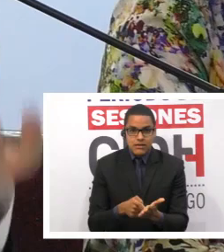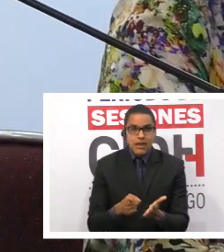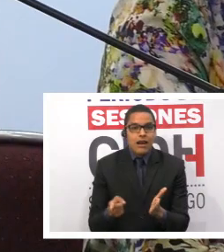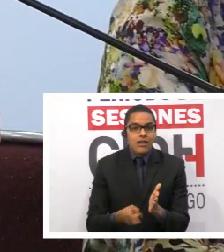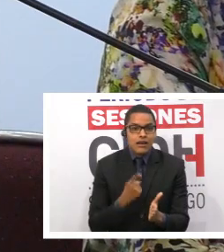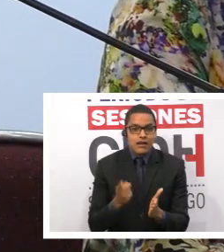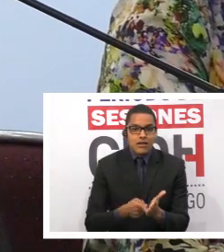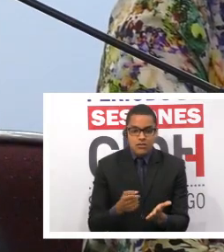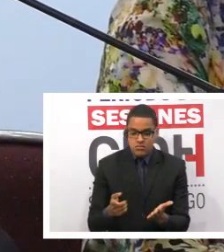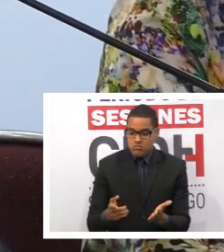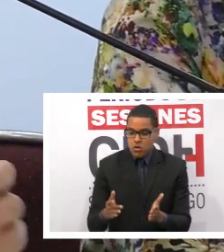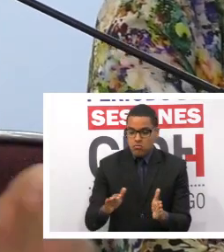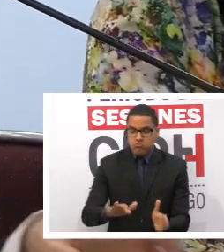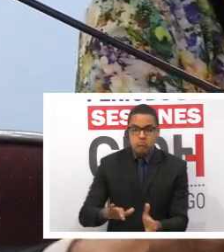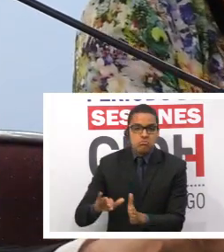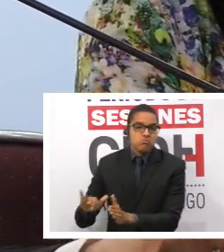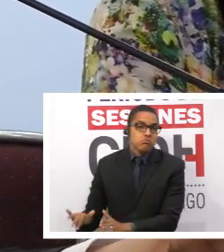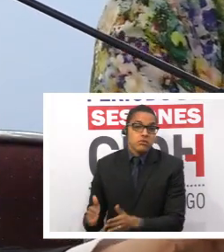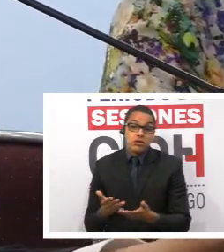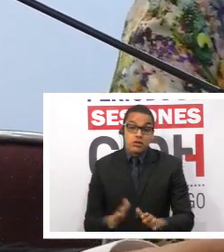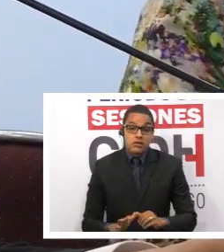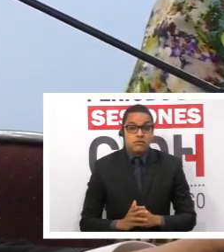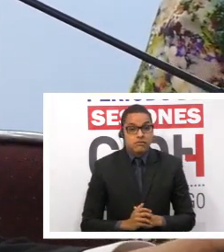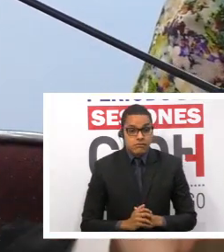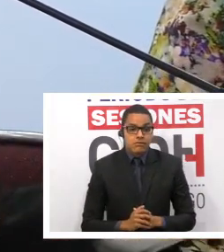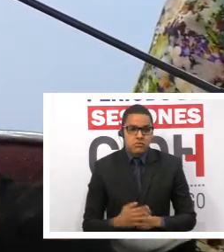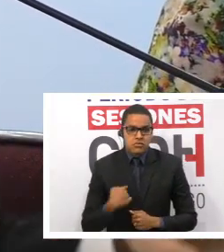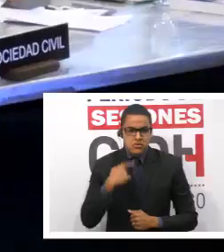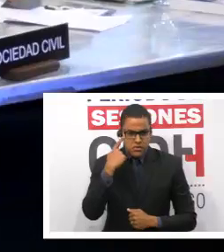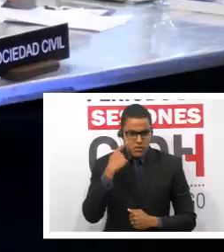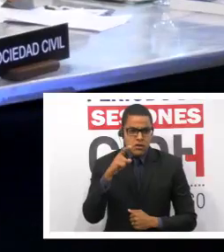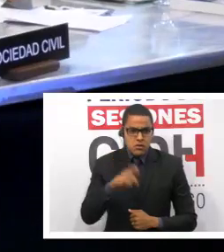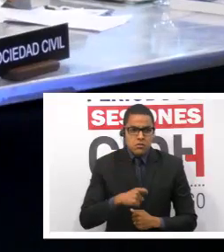repensar con respecto a todo el sistema de derechos humanos